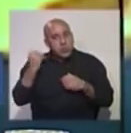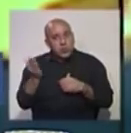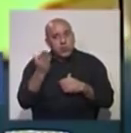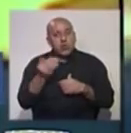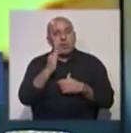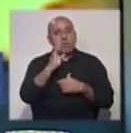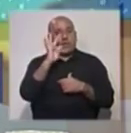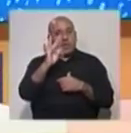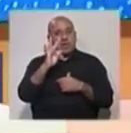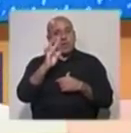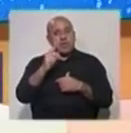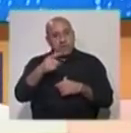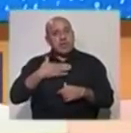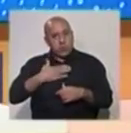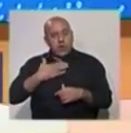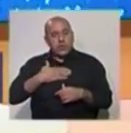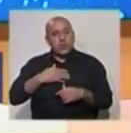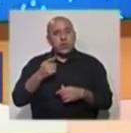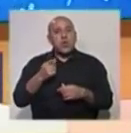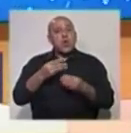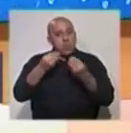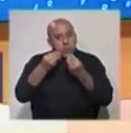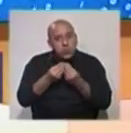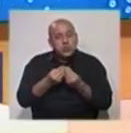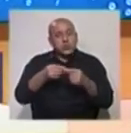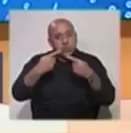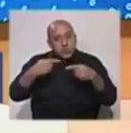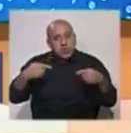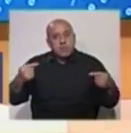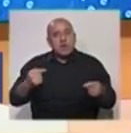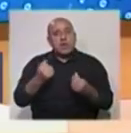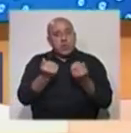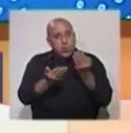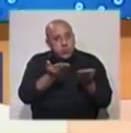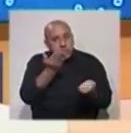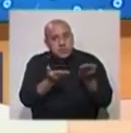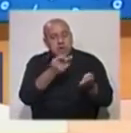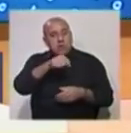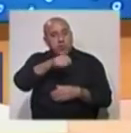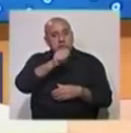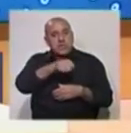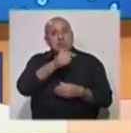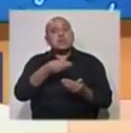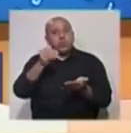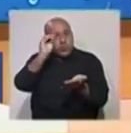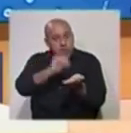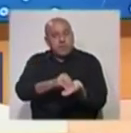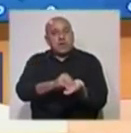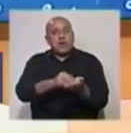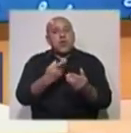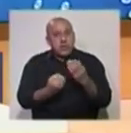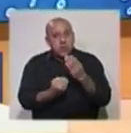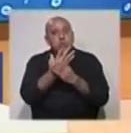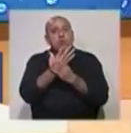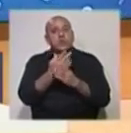Trabajadores. Sin duda. Muchos de los elementos judiciales que se pusieron en aplicación justamente para ser firme,